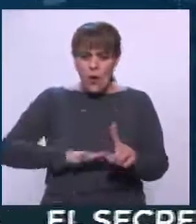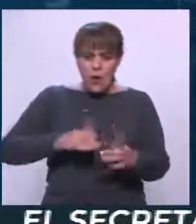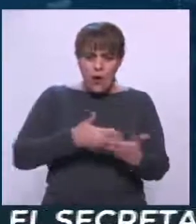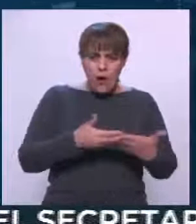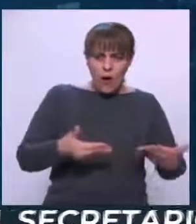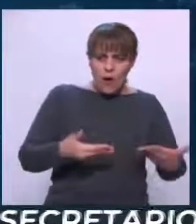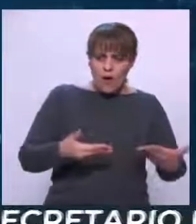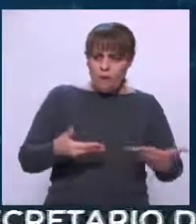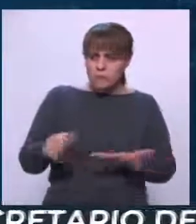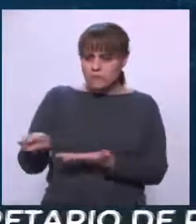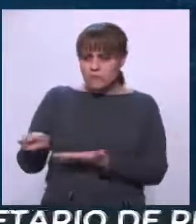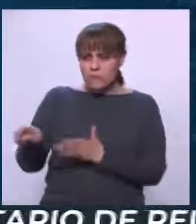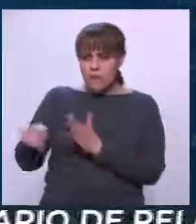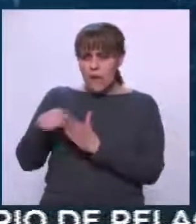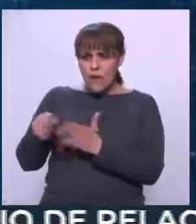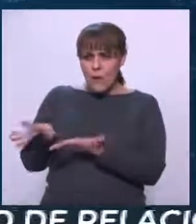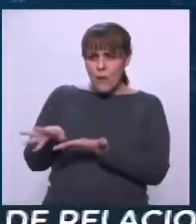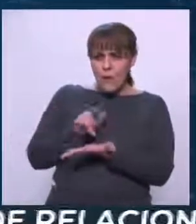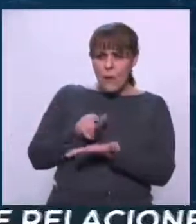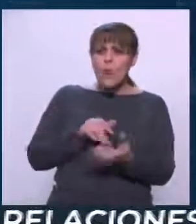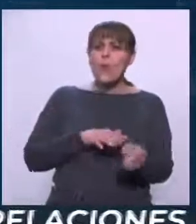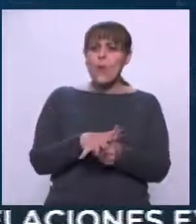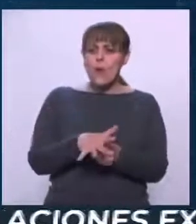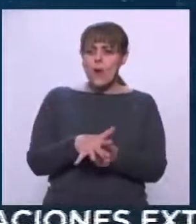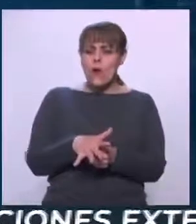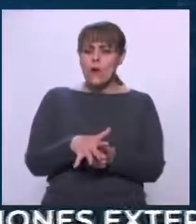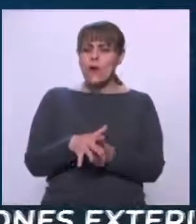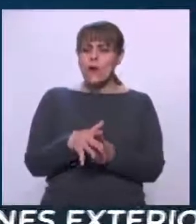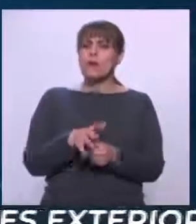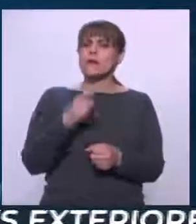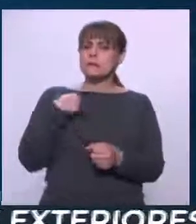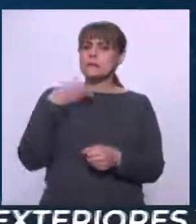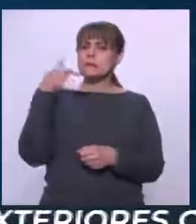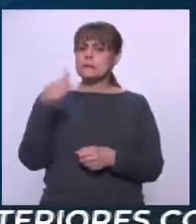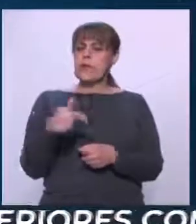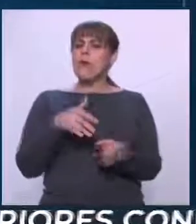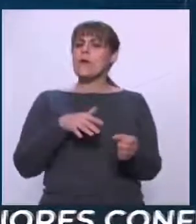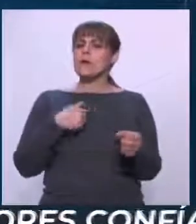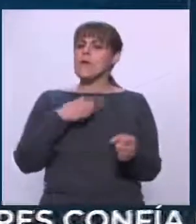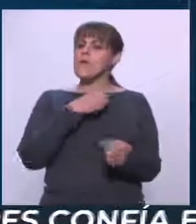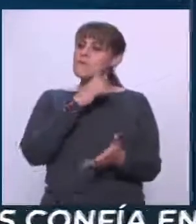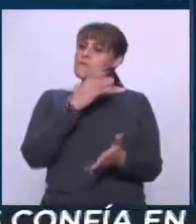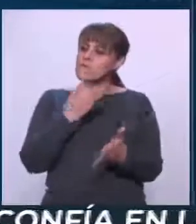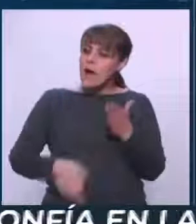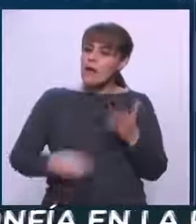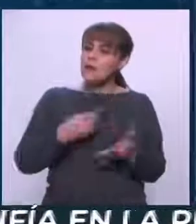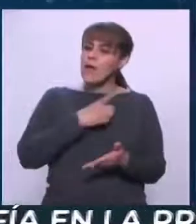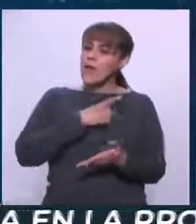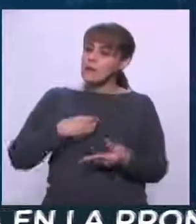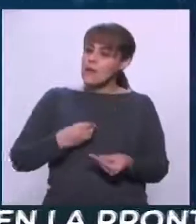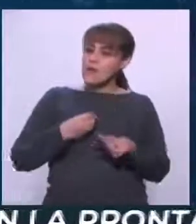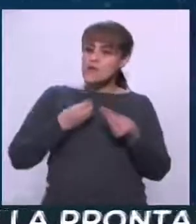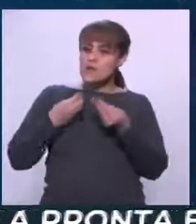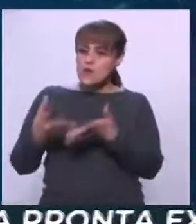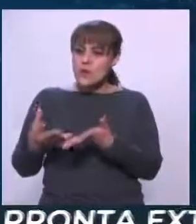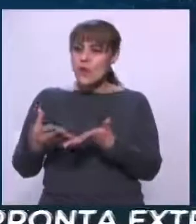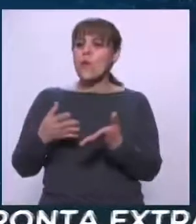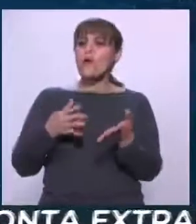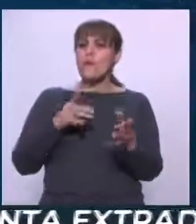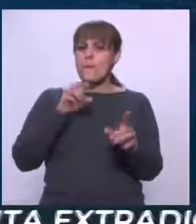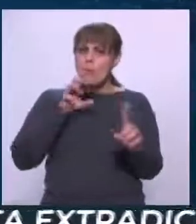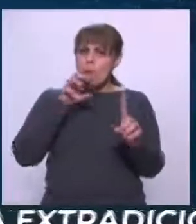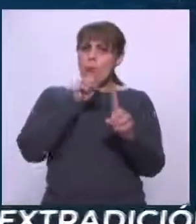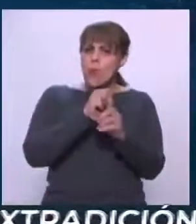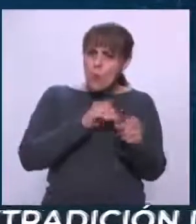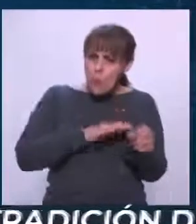Carmen, tú hablabas ahorita de una deuda que se tenía, pero ¿qué sí se ha alcanzado y qué digamos, todavía está ahí en